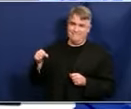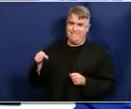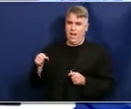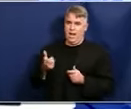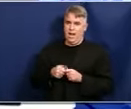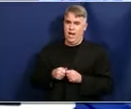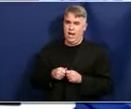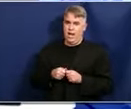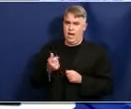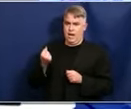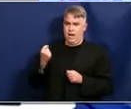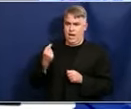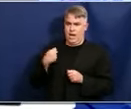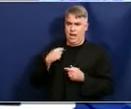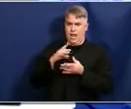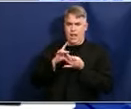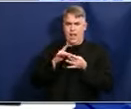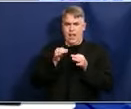talked about what